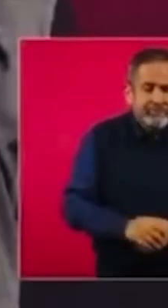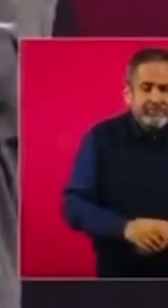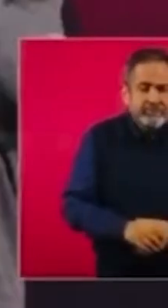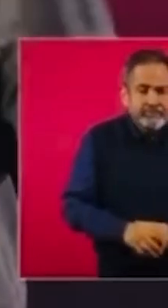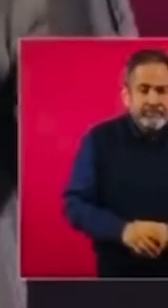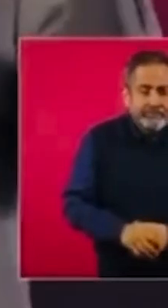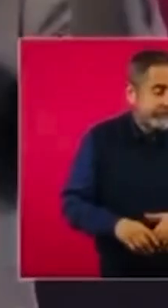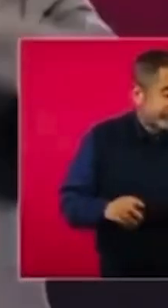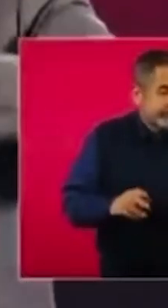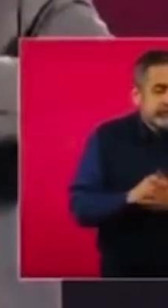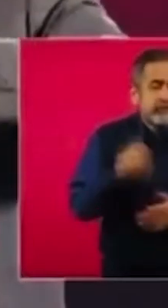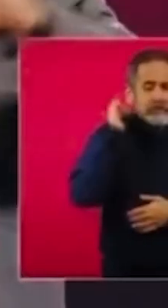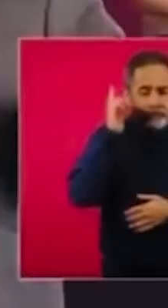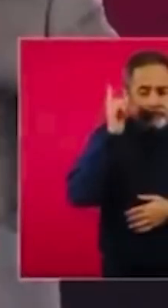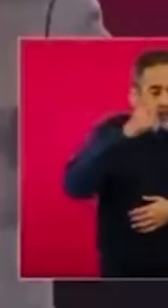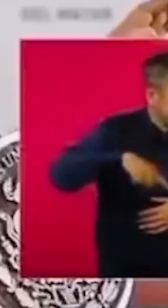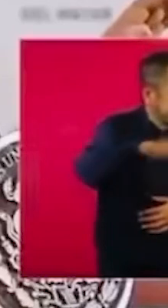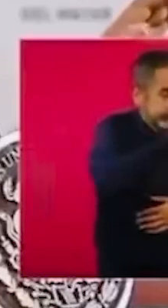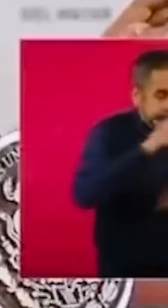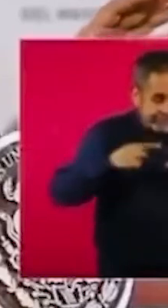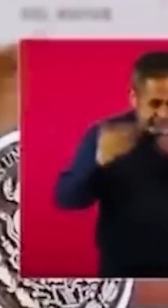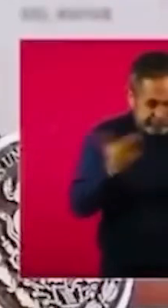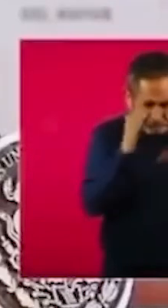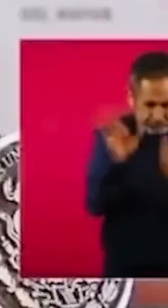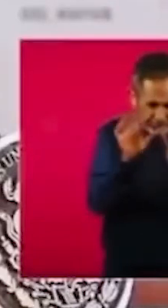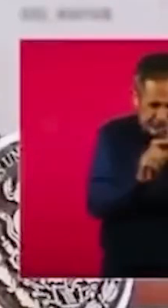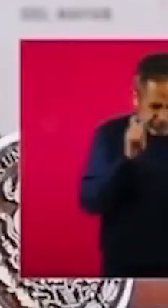Ojalá y los constitucionalistas